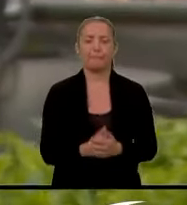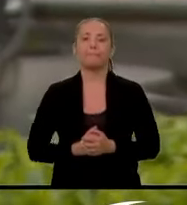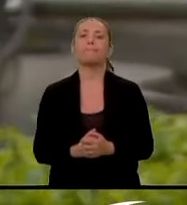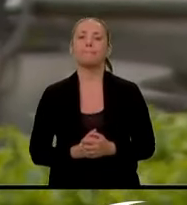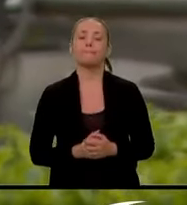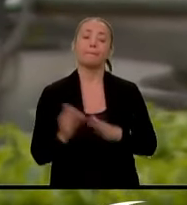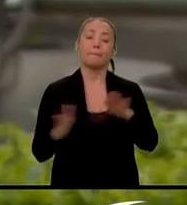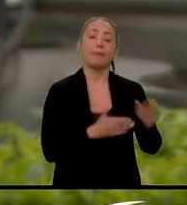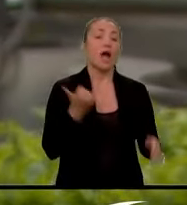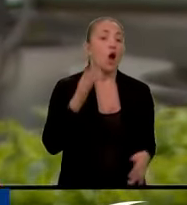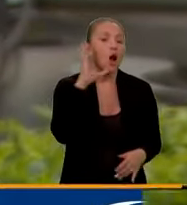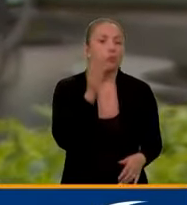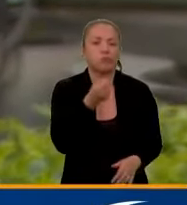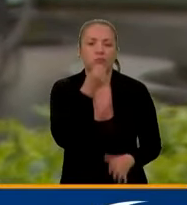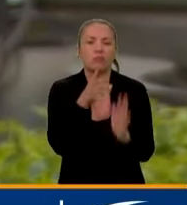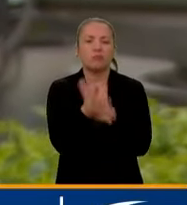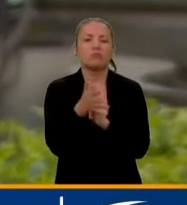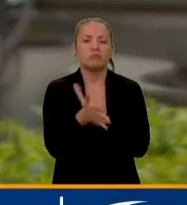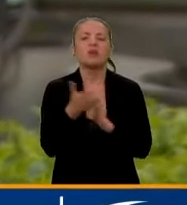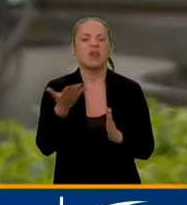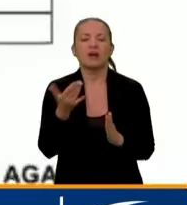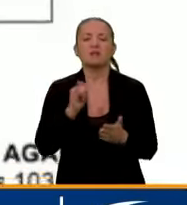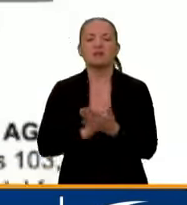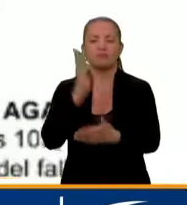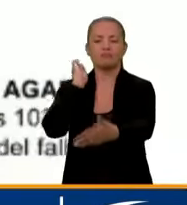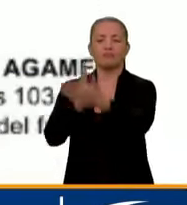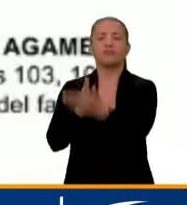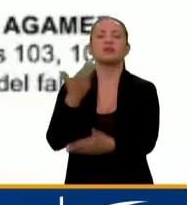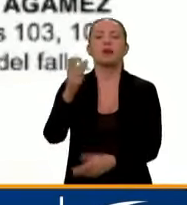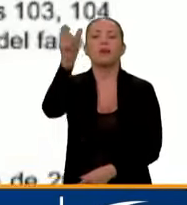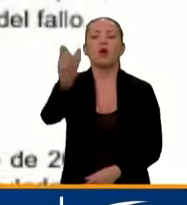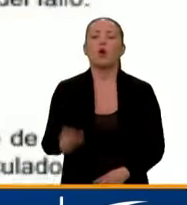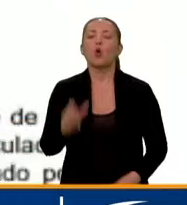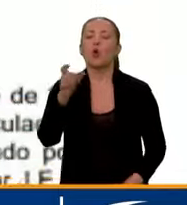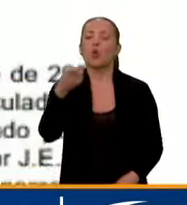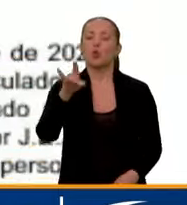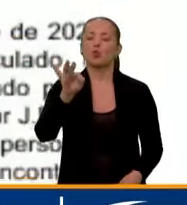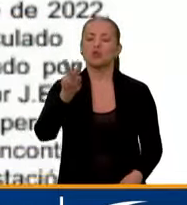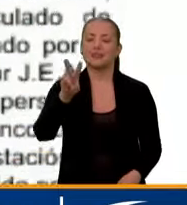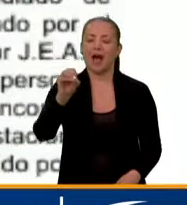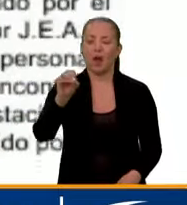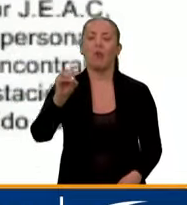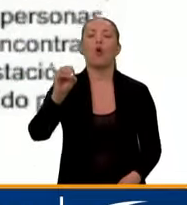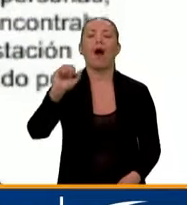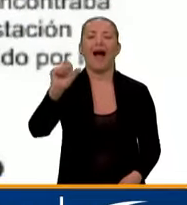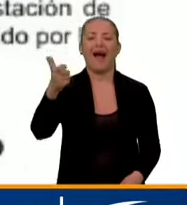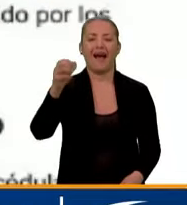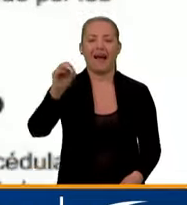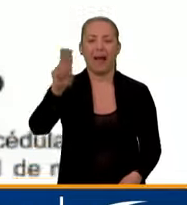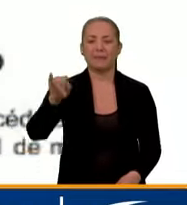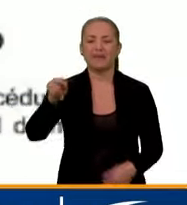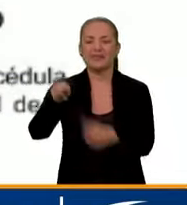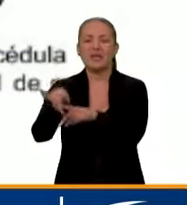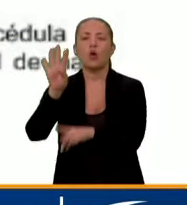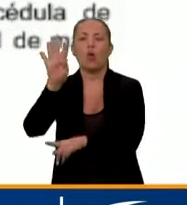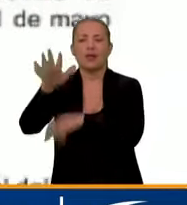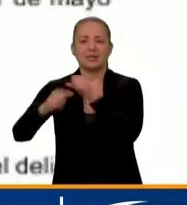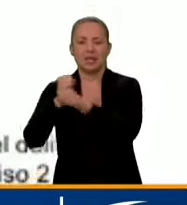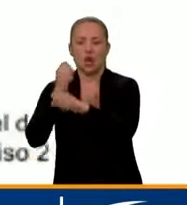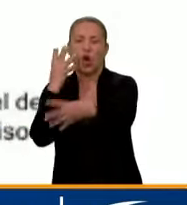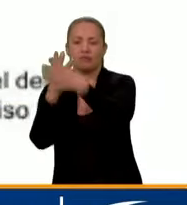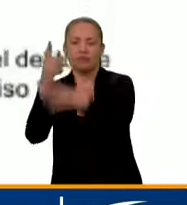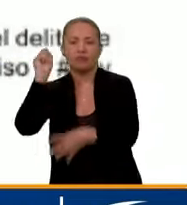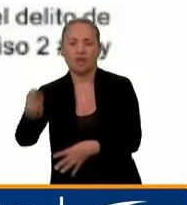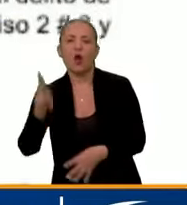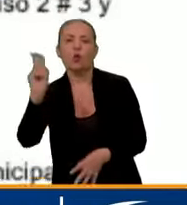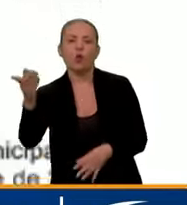A esta hora es noticia la condena a 45 años de prisión contra Gustavo Adolfo Agámez por el homicidio de Juan Esteban Alzate dentro de